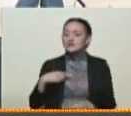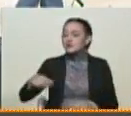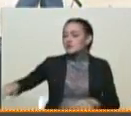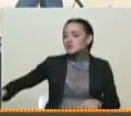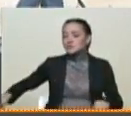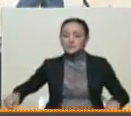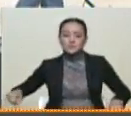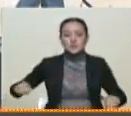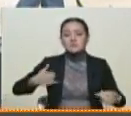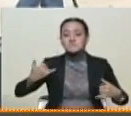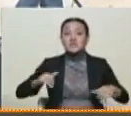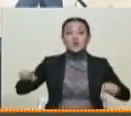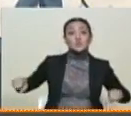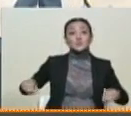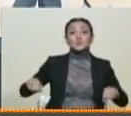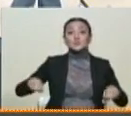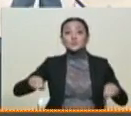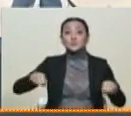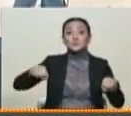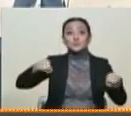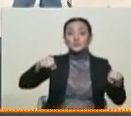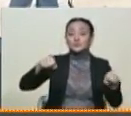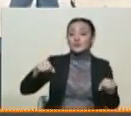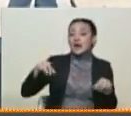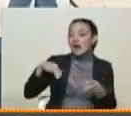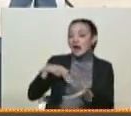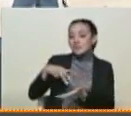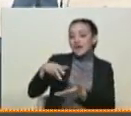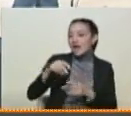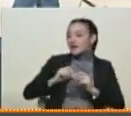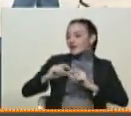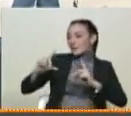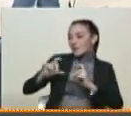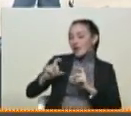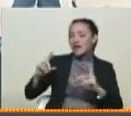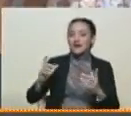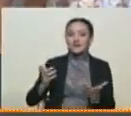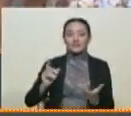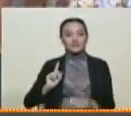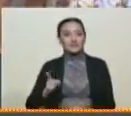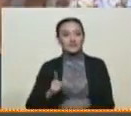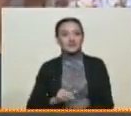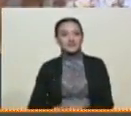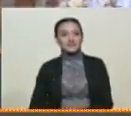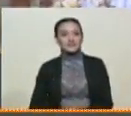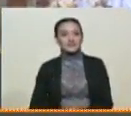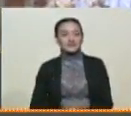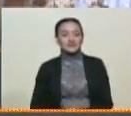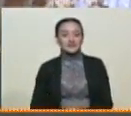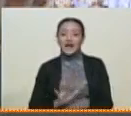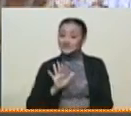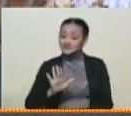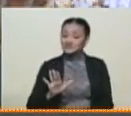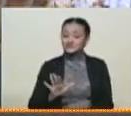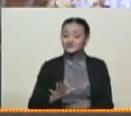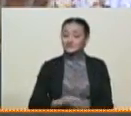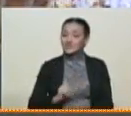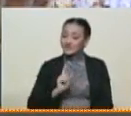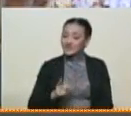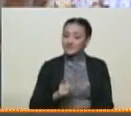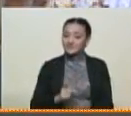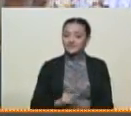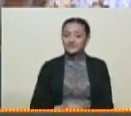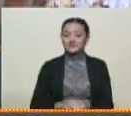hijos a pasear o al amor de su vida, a caminar y enamorarse más, ¿verdad? Porque para eso tienen que ser las ciudades. Las